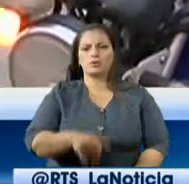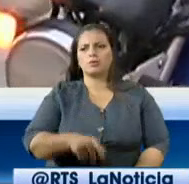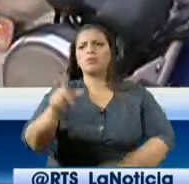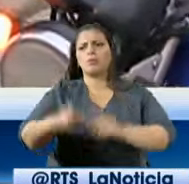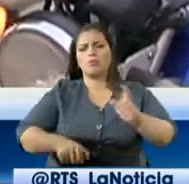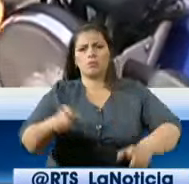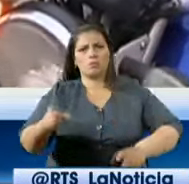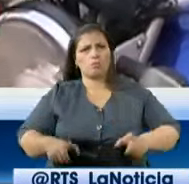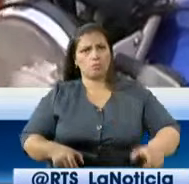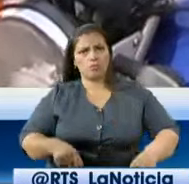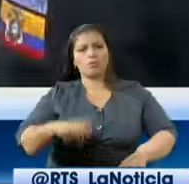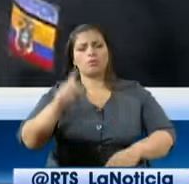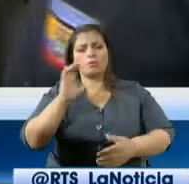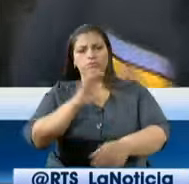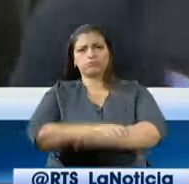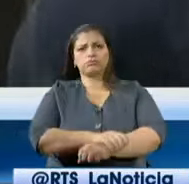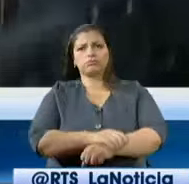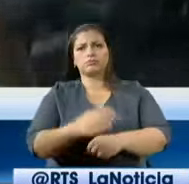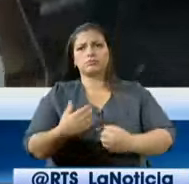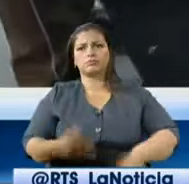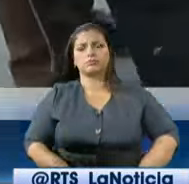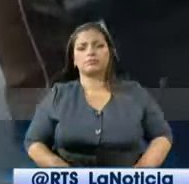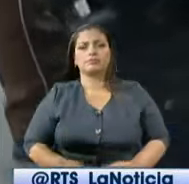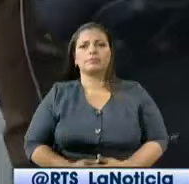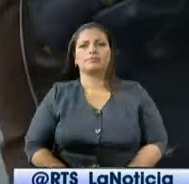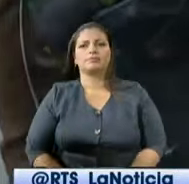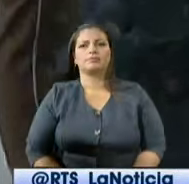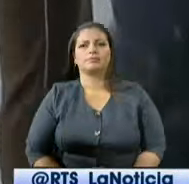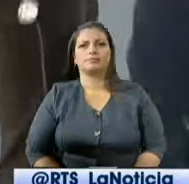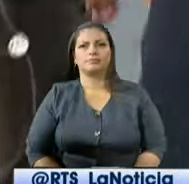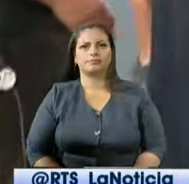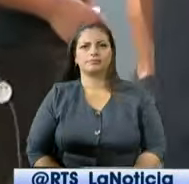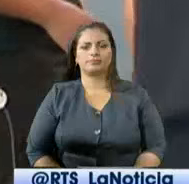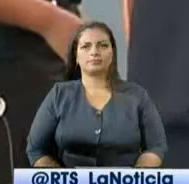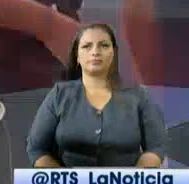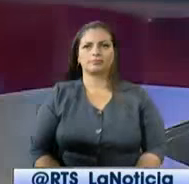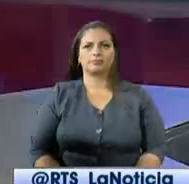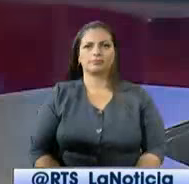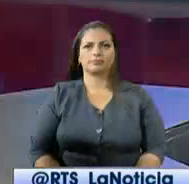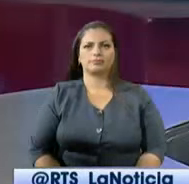gendarmes, que tampoco dan tregua, informó Julio César Saona.